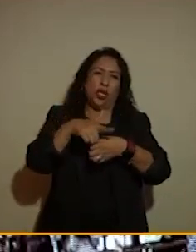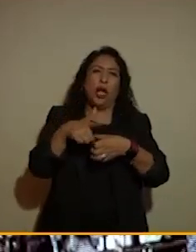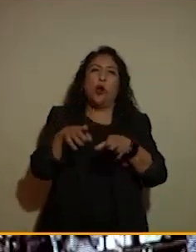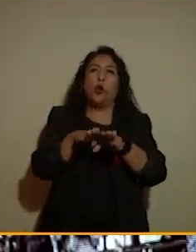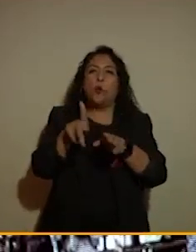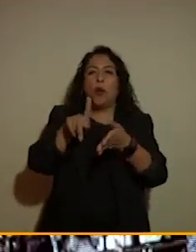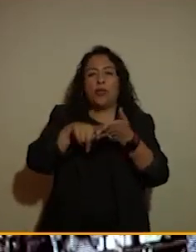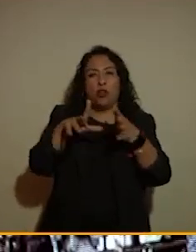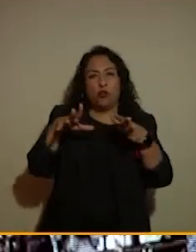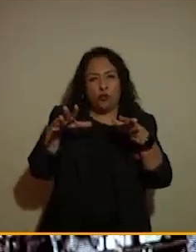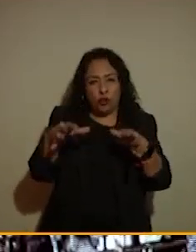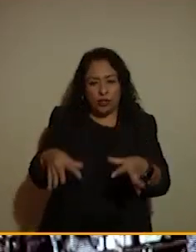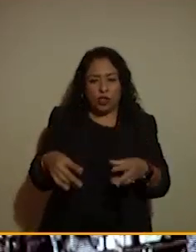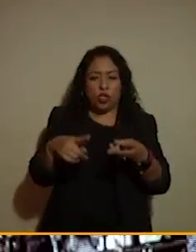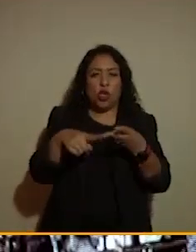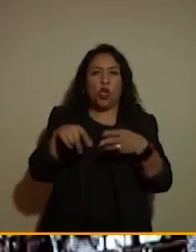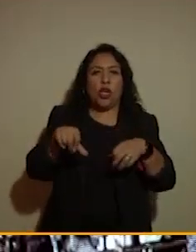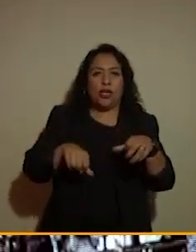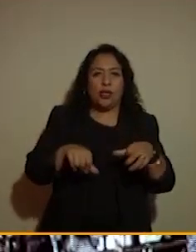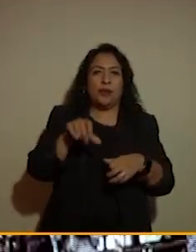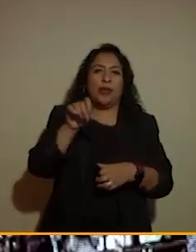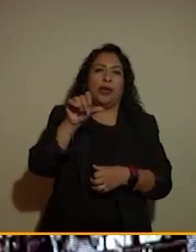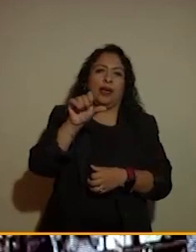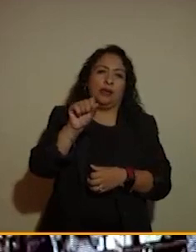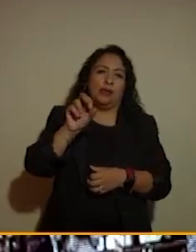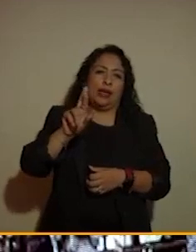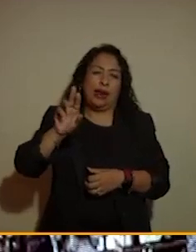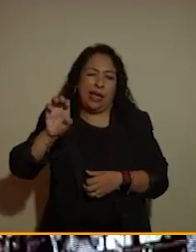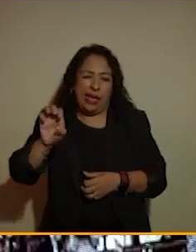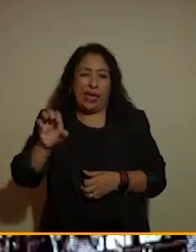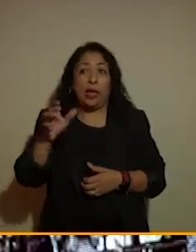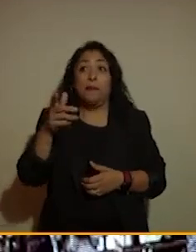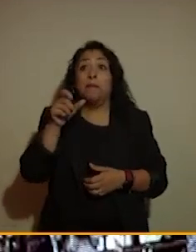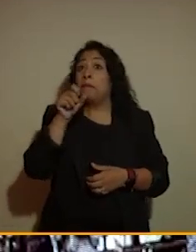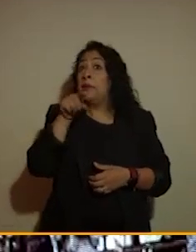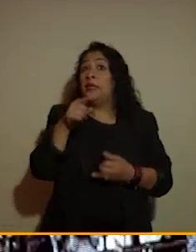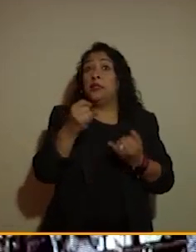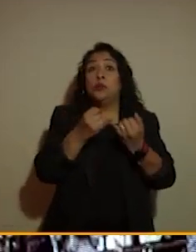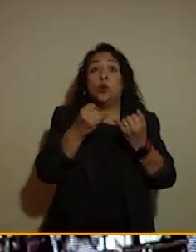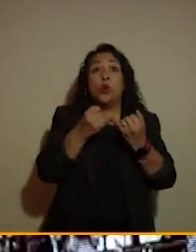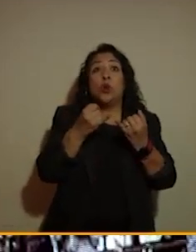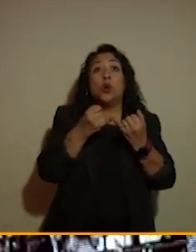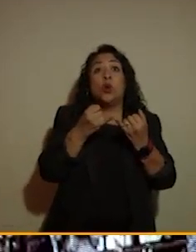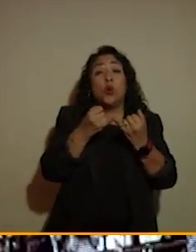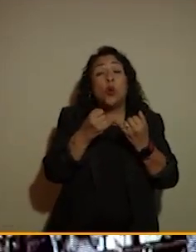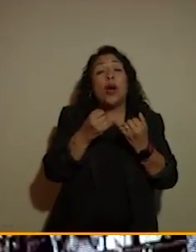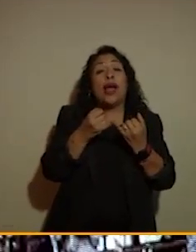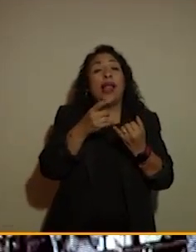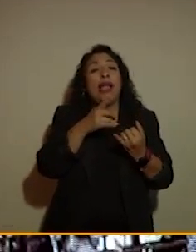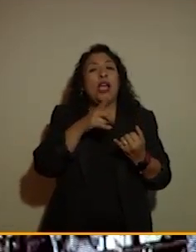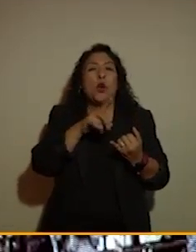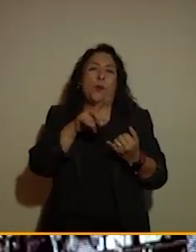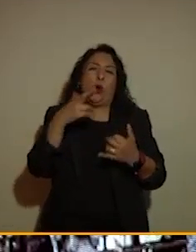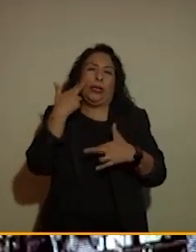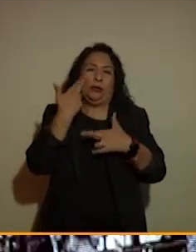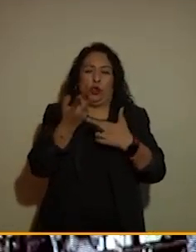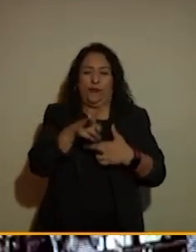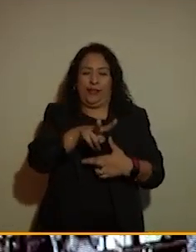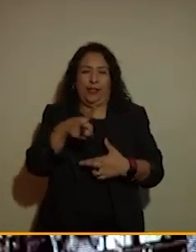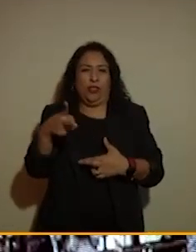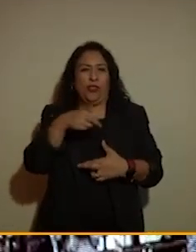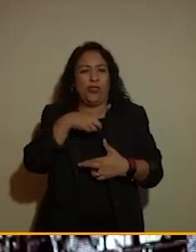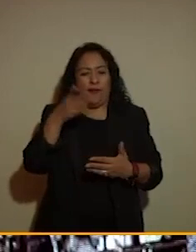sus fundaciones, mediante actividades de responsabilidad social empresarial. El mismo core de la actividad tiene que incorporar